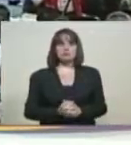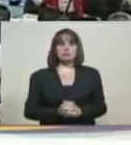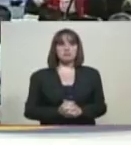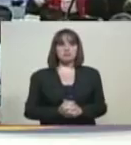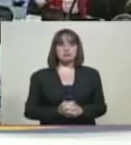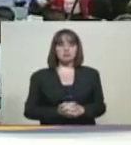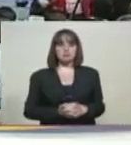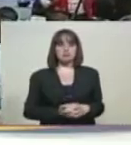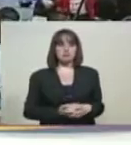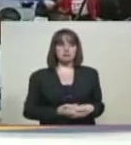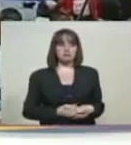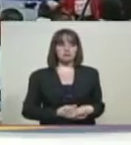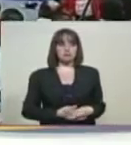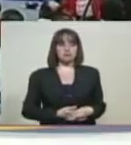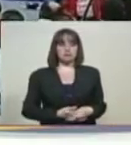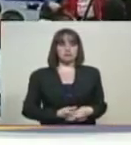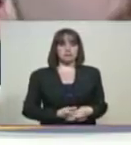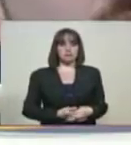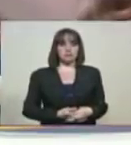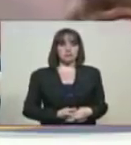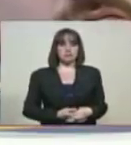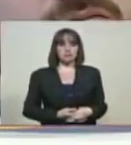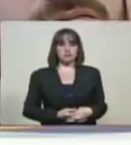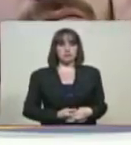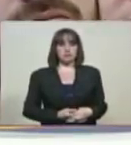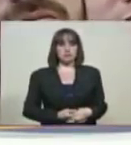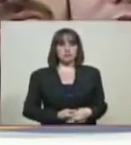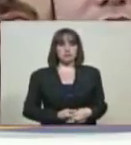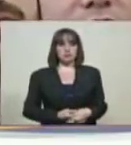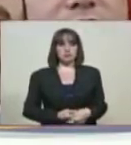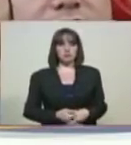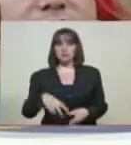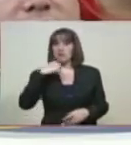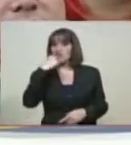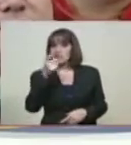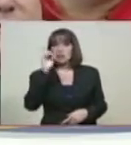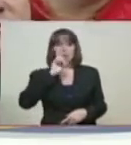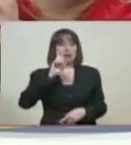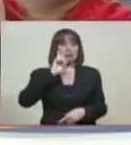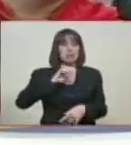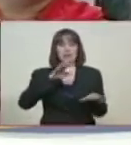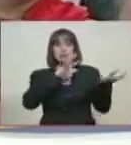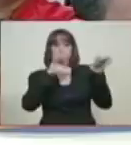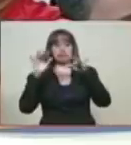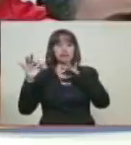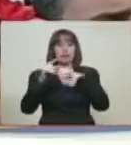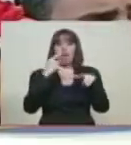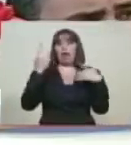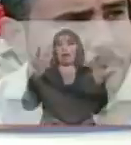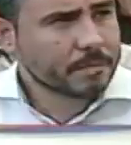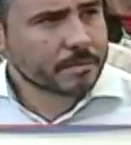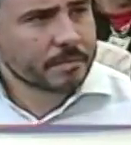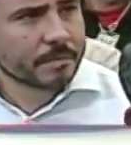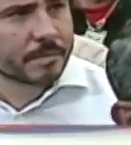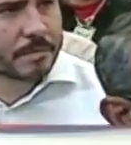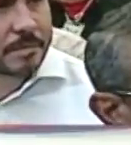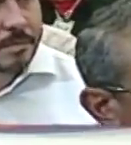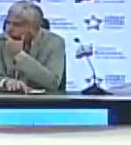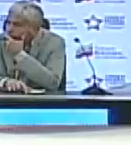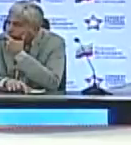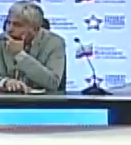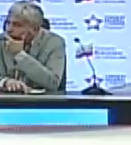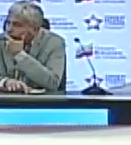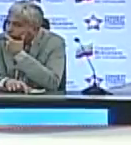me tira encubre una mentira en medio de una gran verdad claro que hay que producir claro que hay que producir